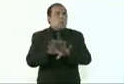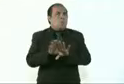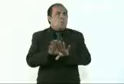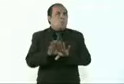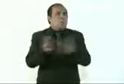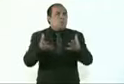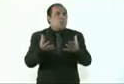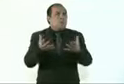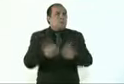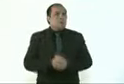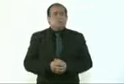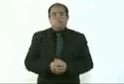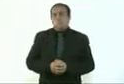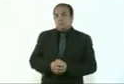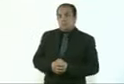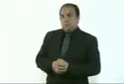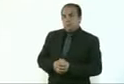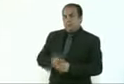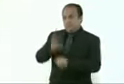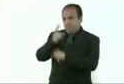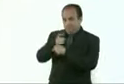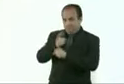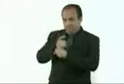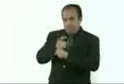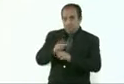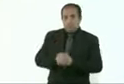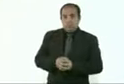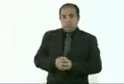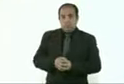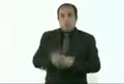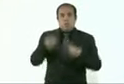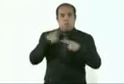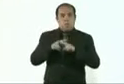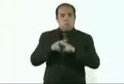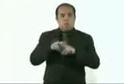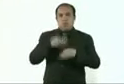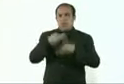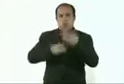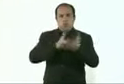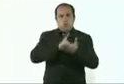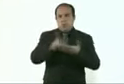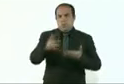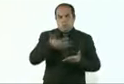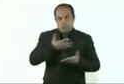en ese sentido? A ver, bueno, primero que nada, los maestros tienen todos los derechos y